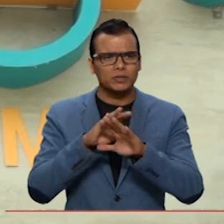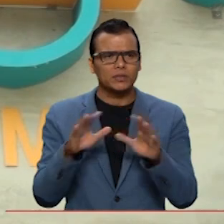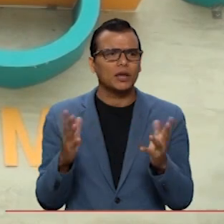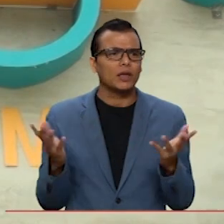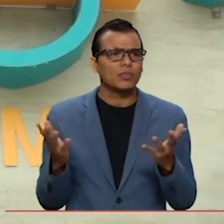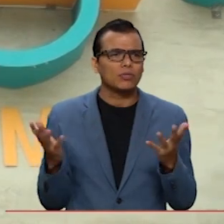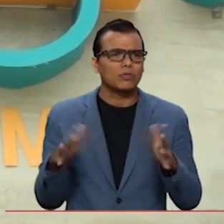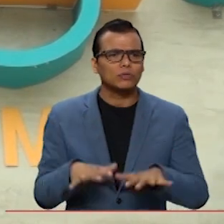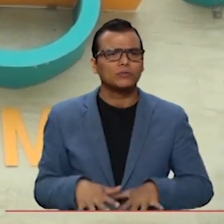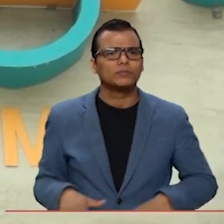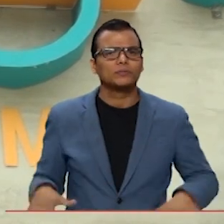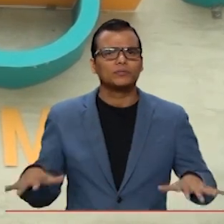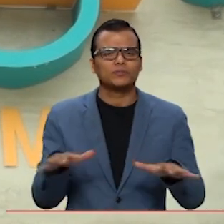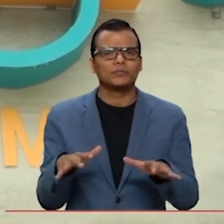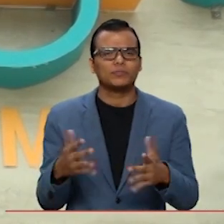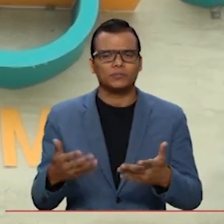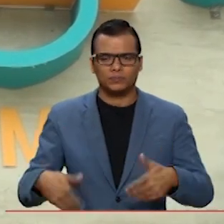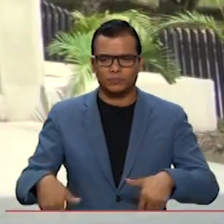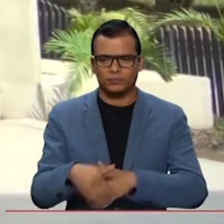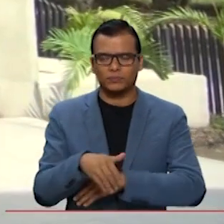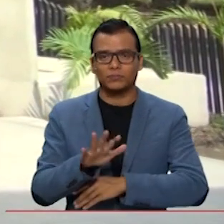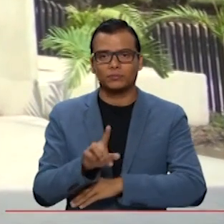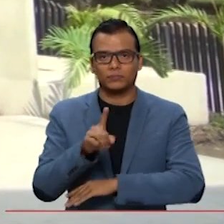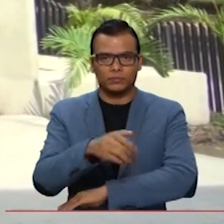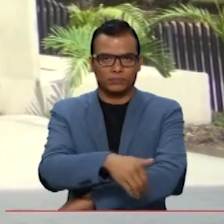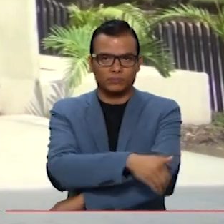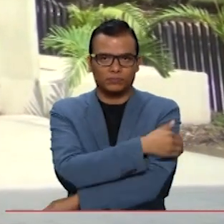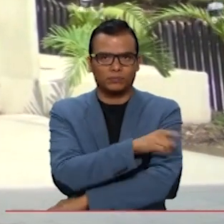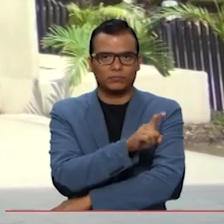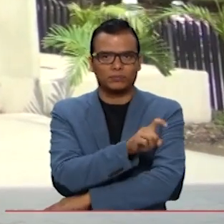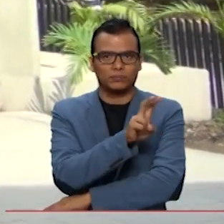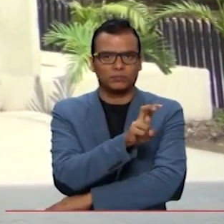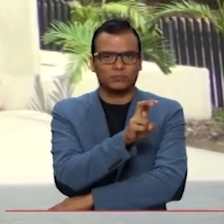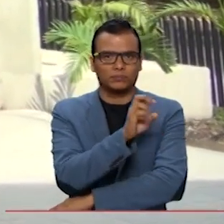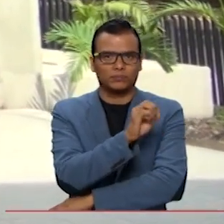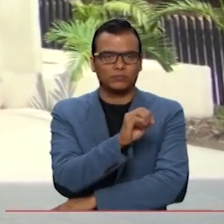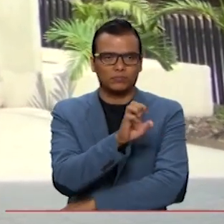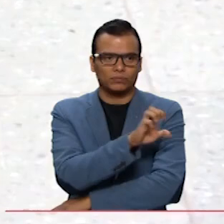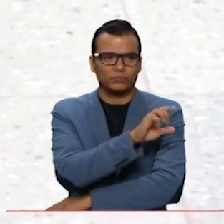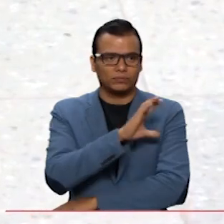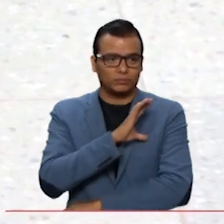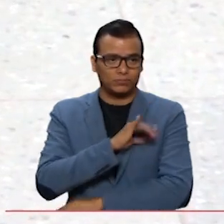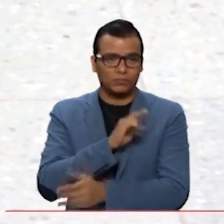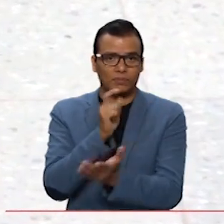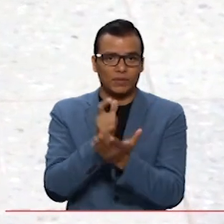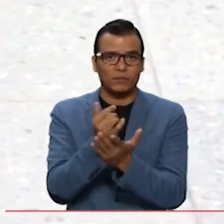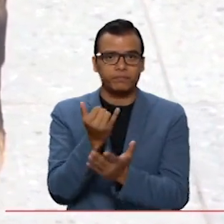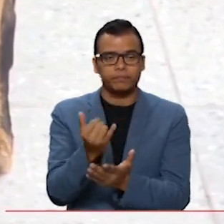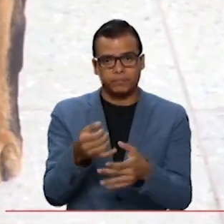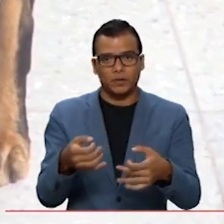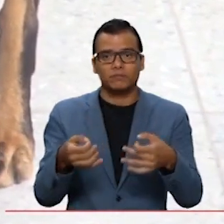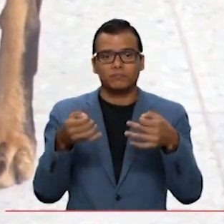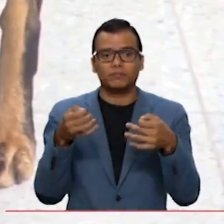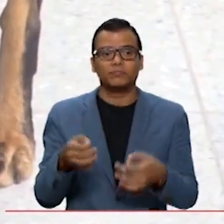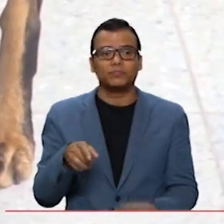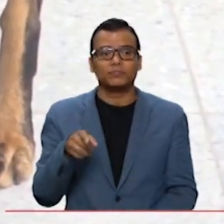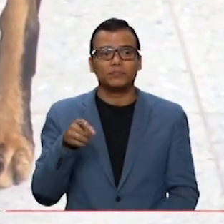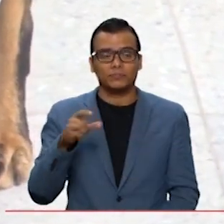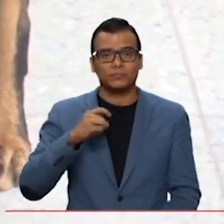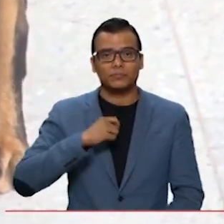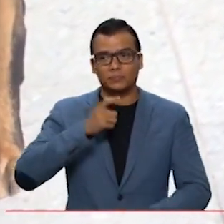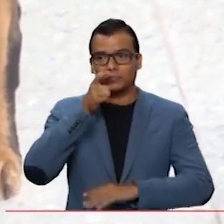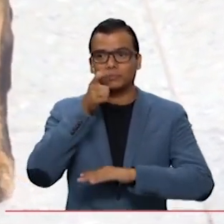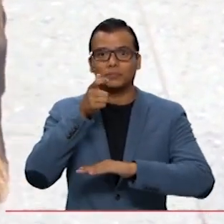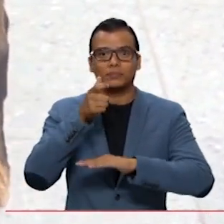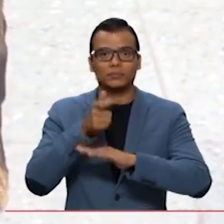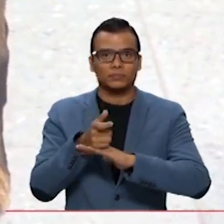carrera 56, número 7 Oeste, 445 del barrio Bella Suiza de la capital del Valle, también está la primera inspección de